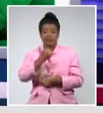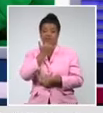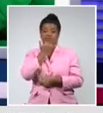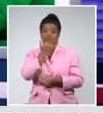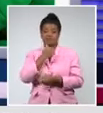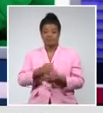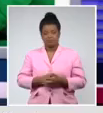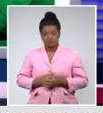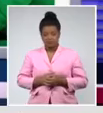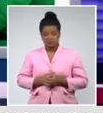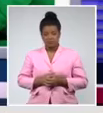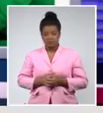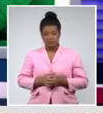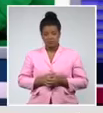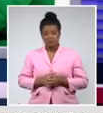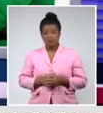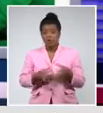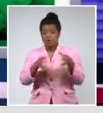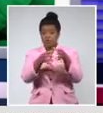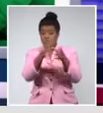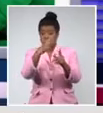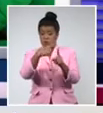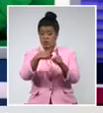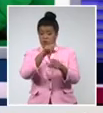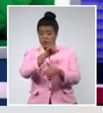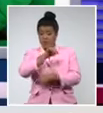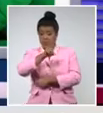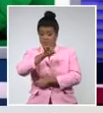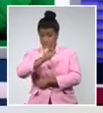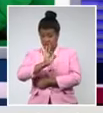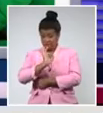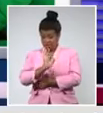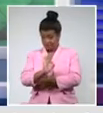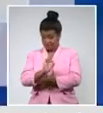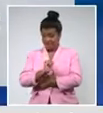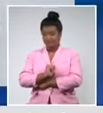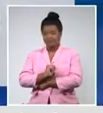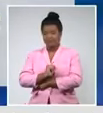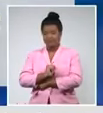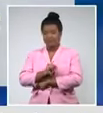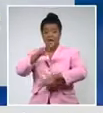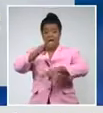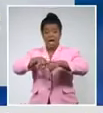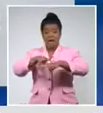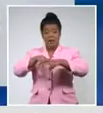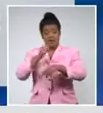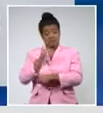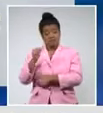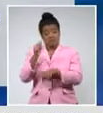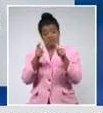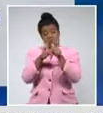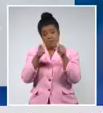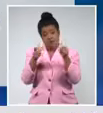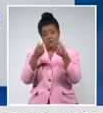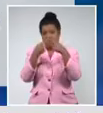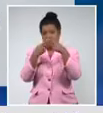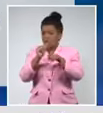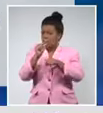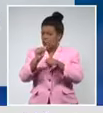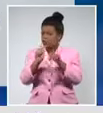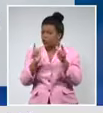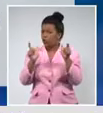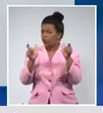Los 618 casos que se diagnosticaron, La Habana con el mayor número, pero indiscutiblemente mucho